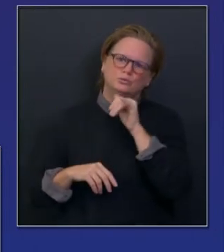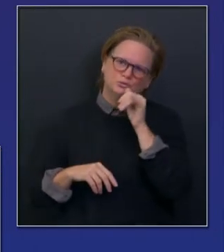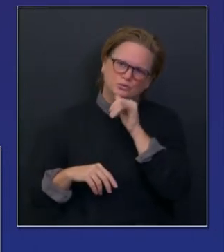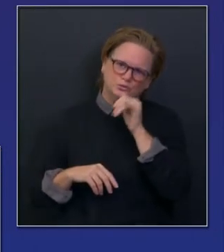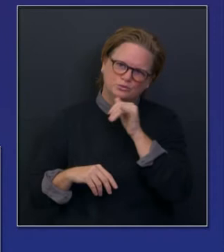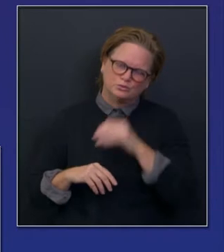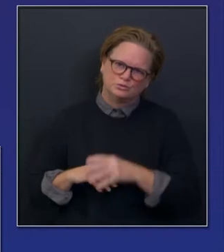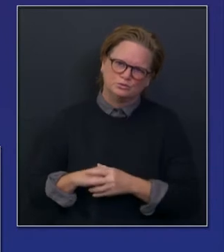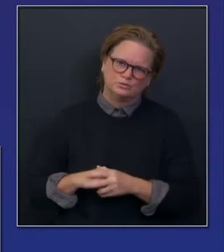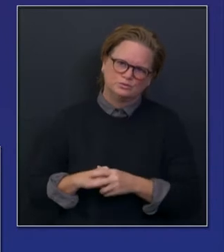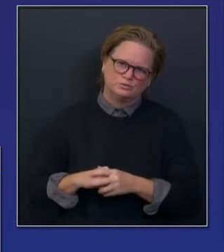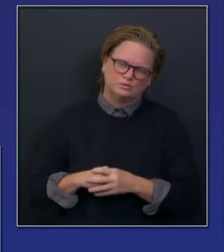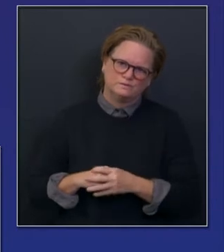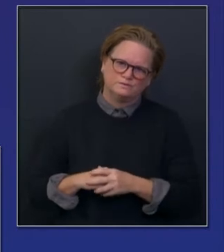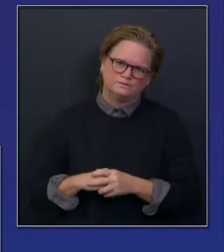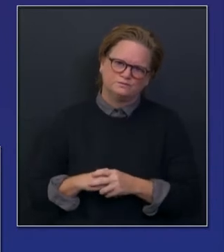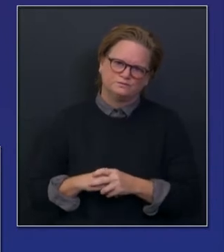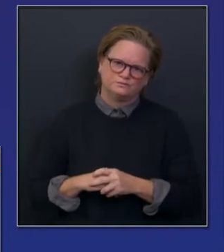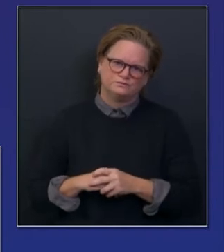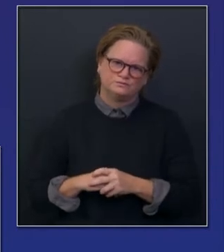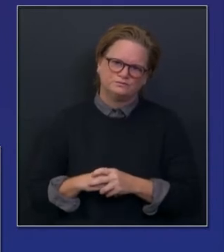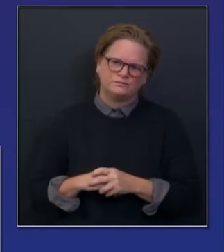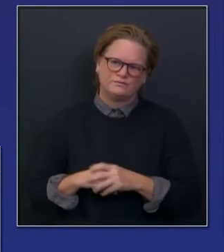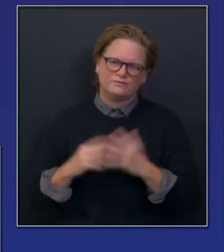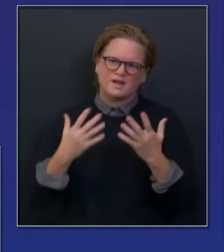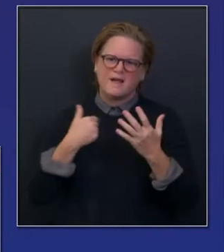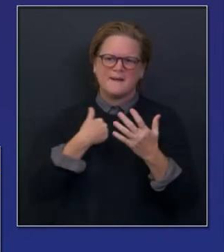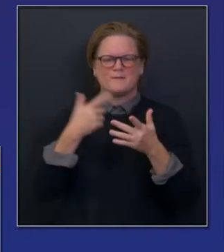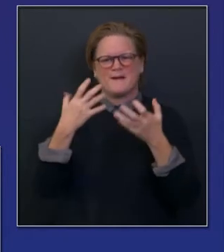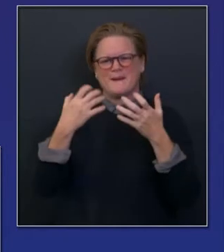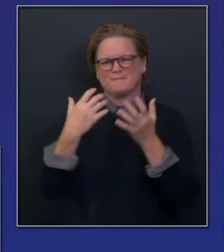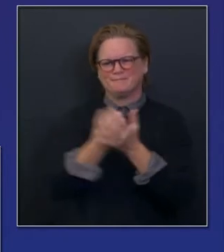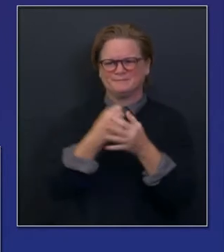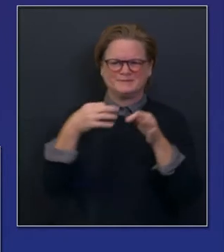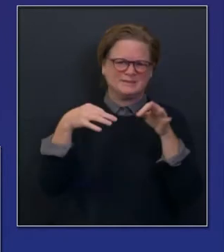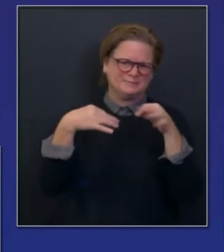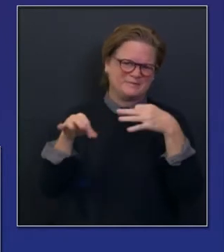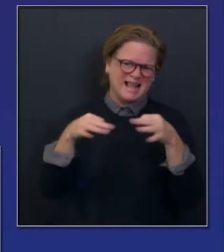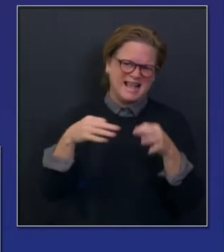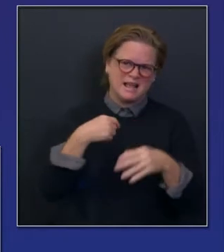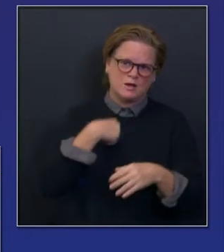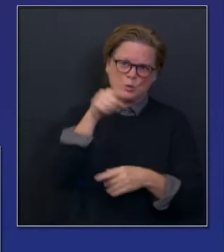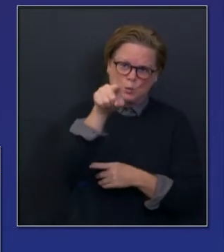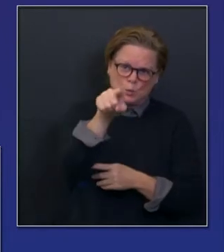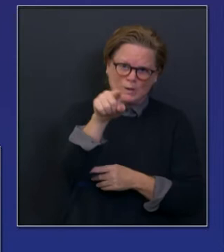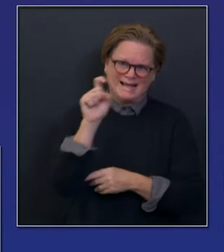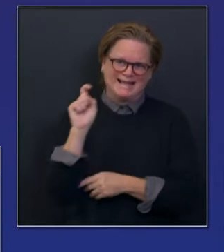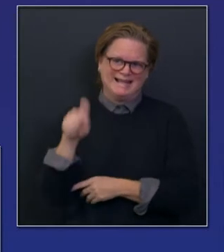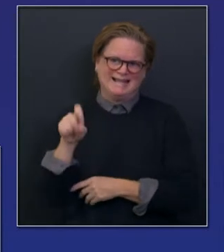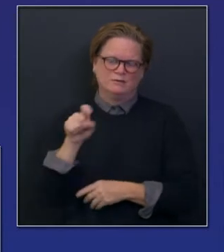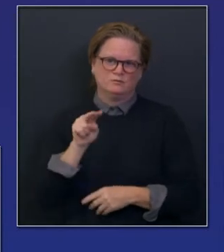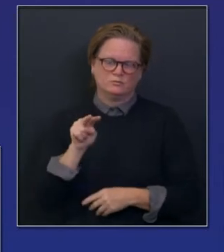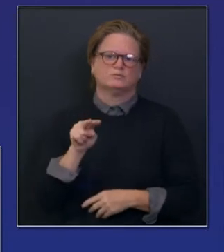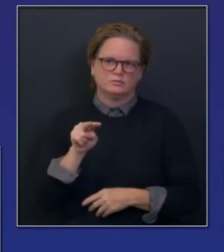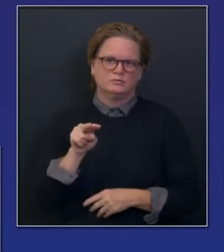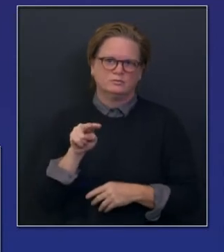intensivos. Quiero concentrarme en esto un poquito más en un momento para explicarles por qué esto es tan importante para